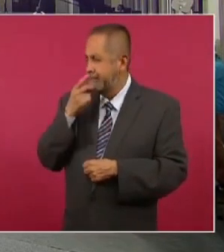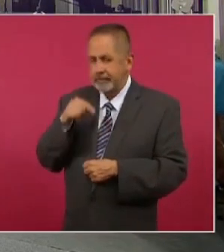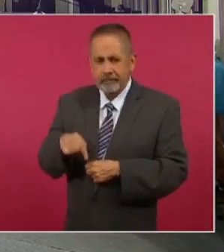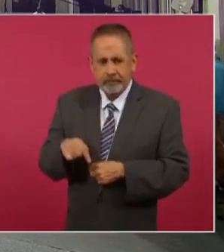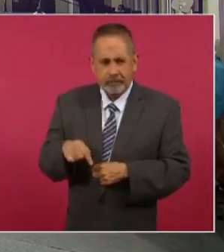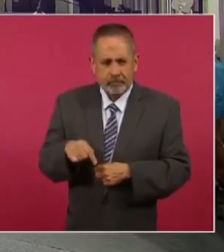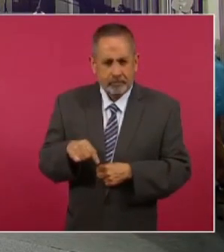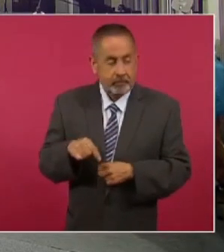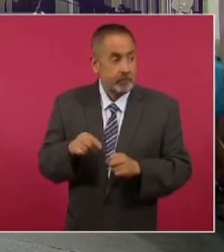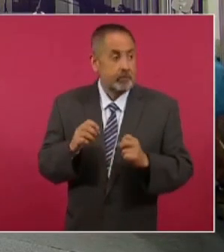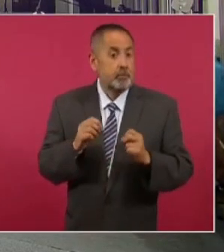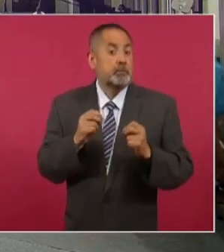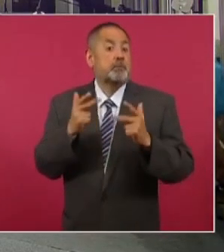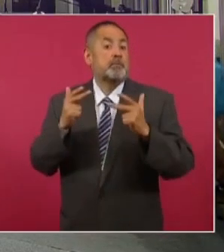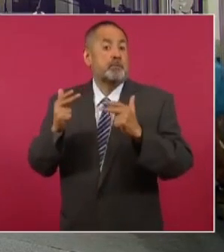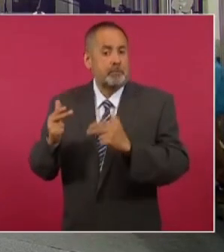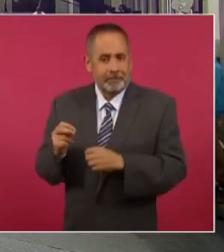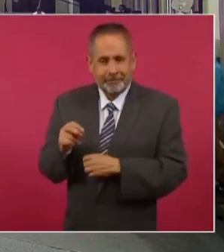oh